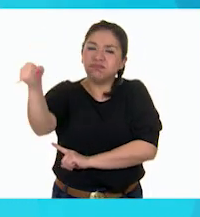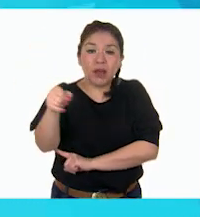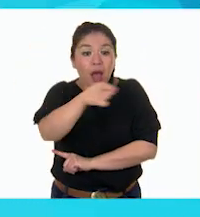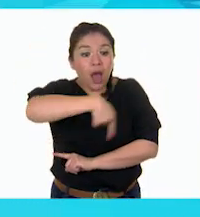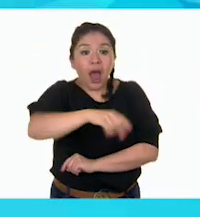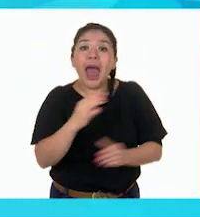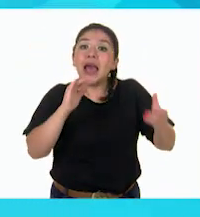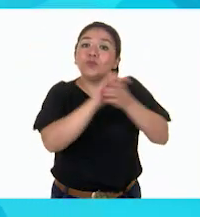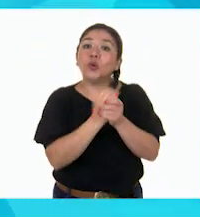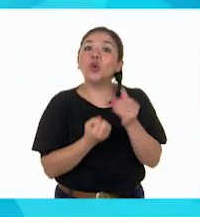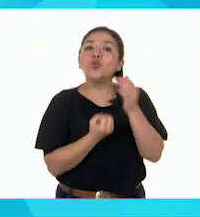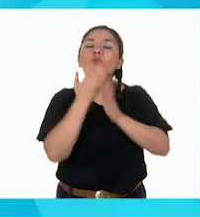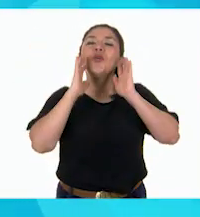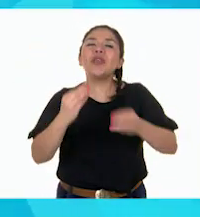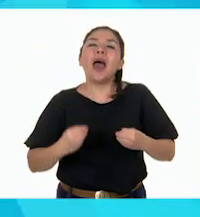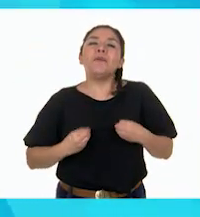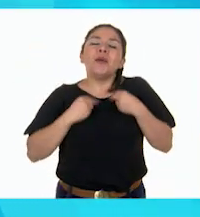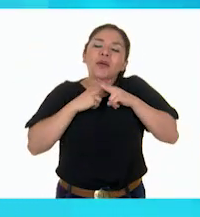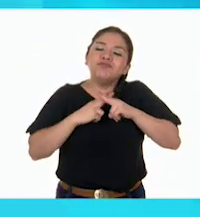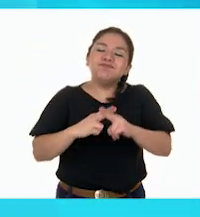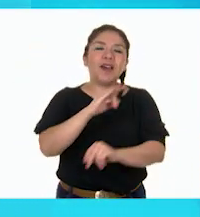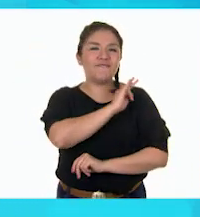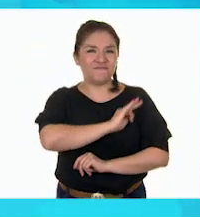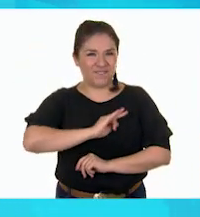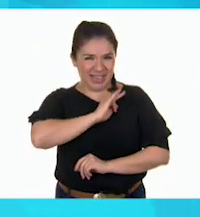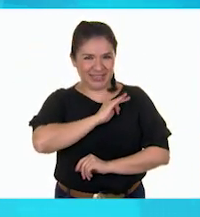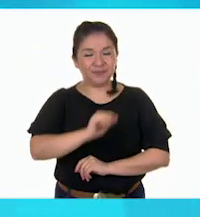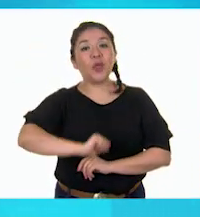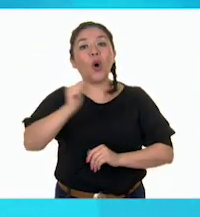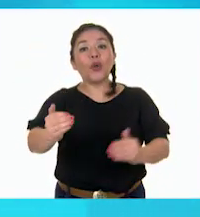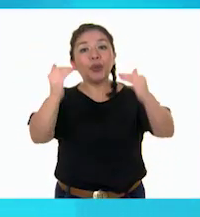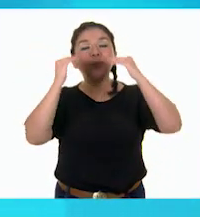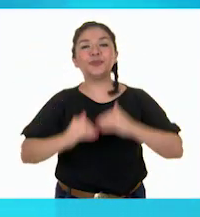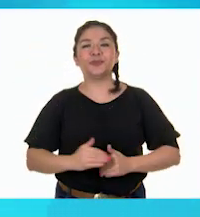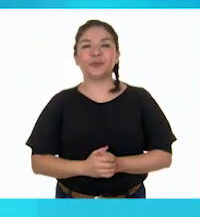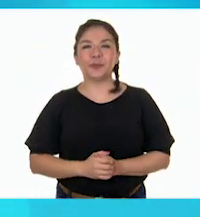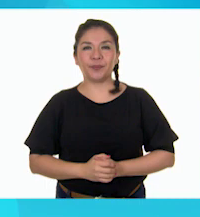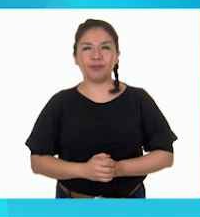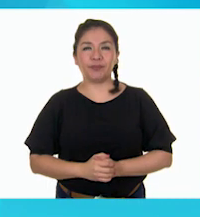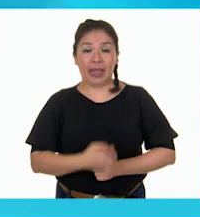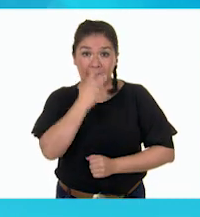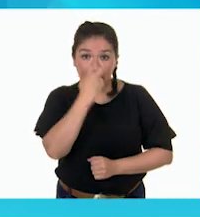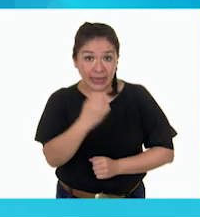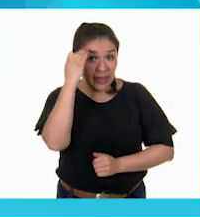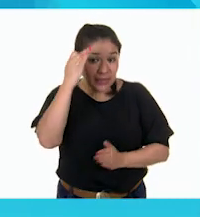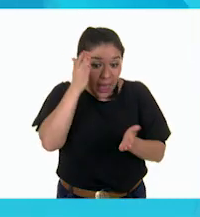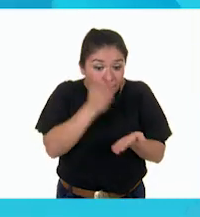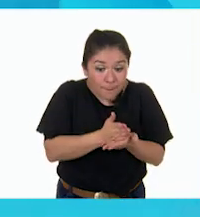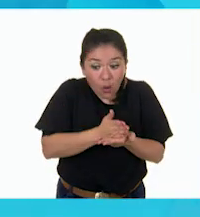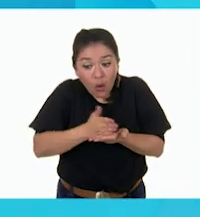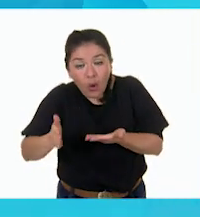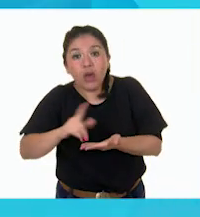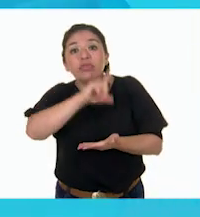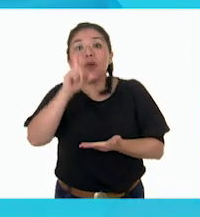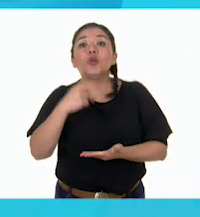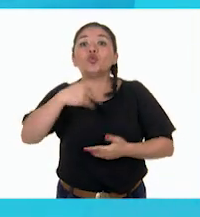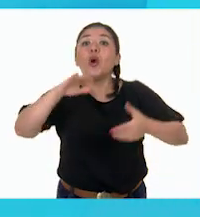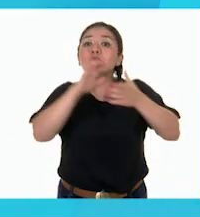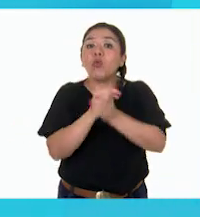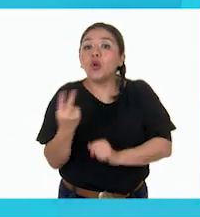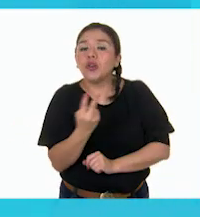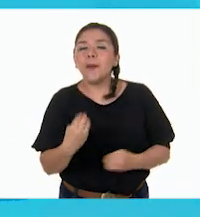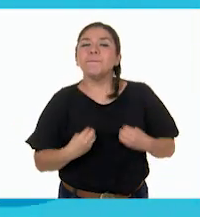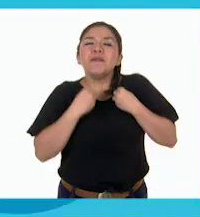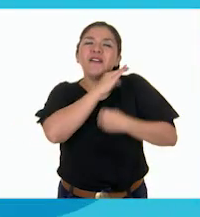nuevos esposos vivieron felices. Aladino y la lámpara maravillosa. Desde ese entonces, Aladino y su esposa